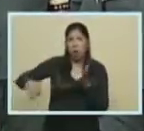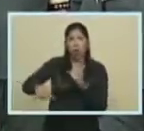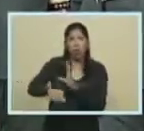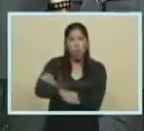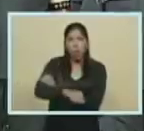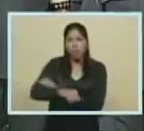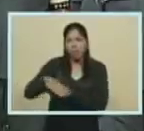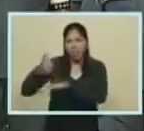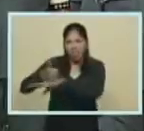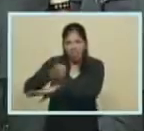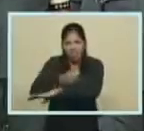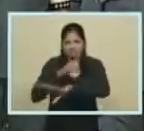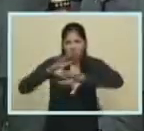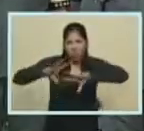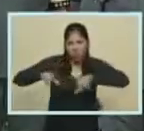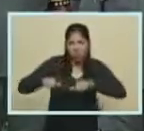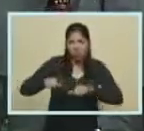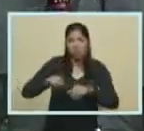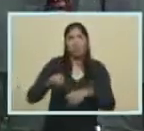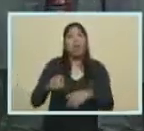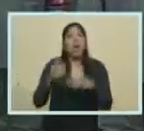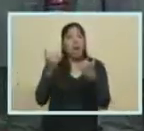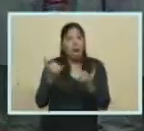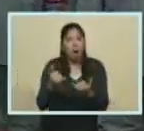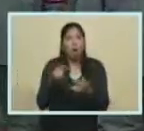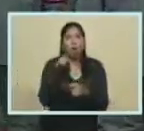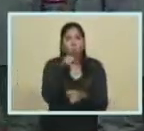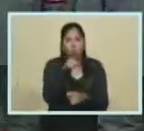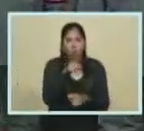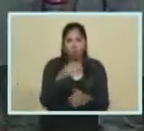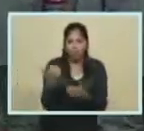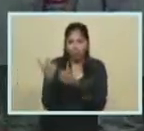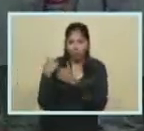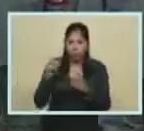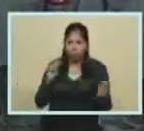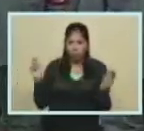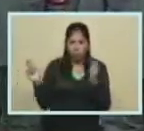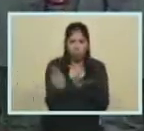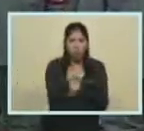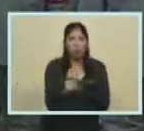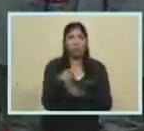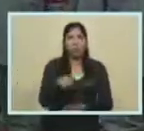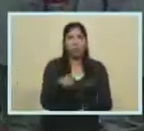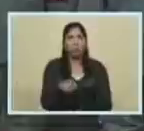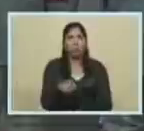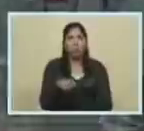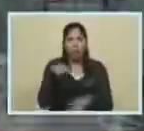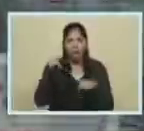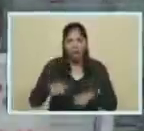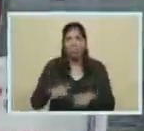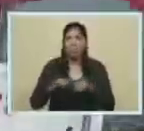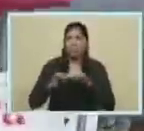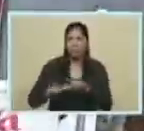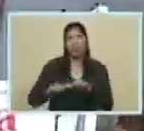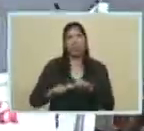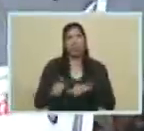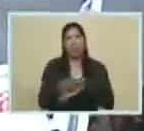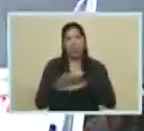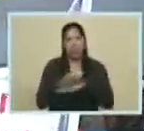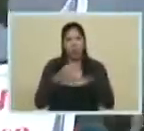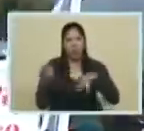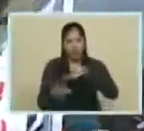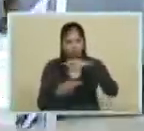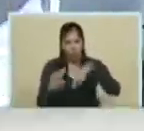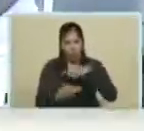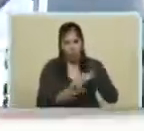las cúpulas podridas. Ahora les toca a ustedes mantener en el poder político la